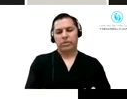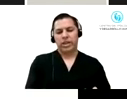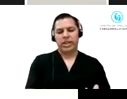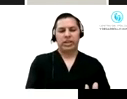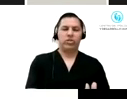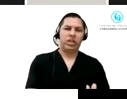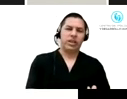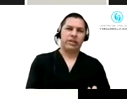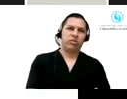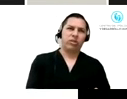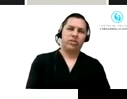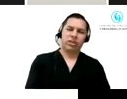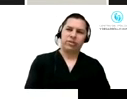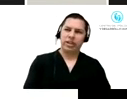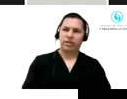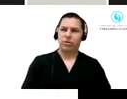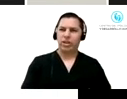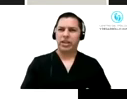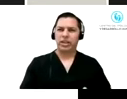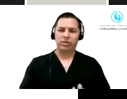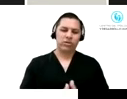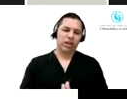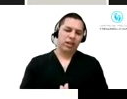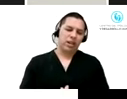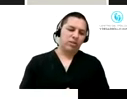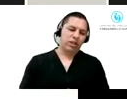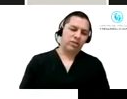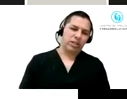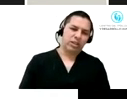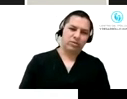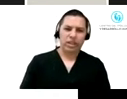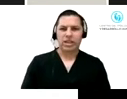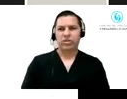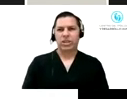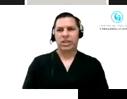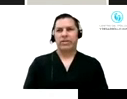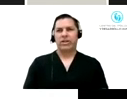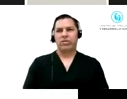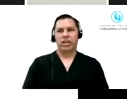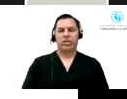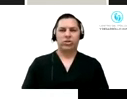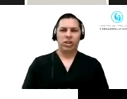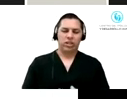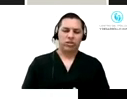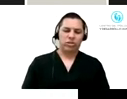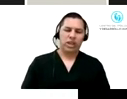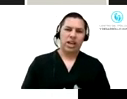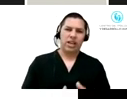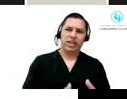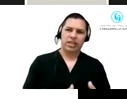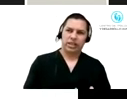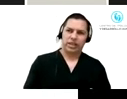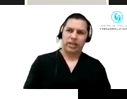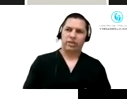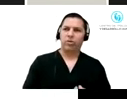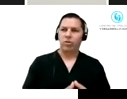derechos de primera generación tienen que ver con derechos civiles y políticos. Los derechos de segunda generación tienen que ver con derechos